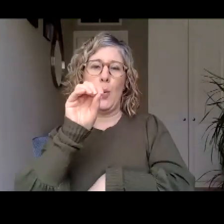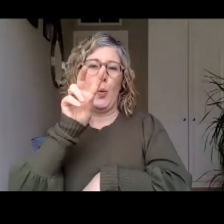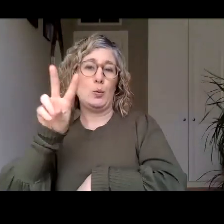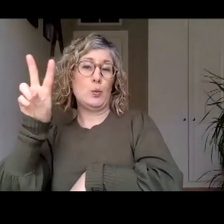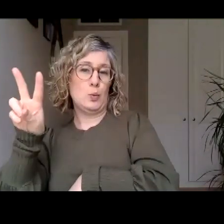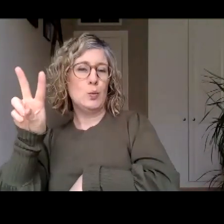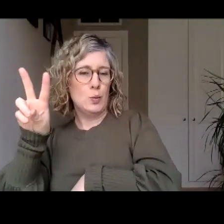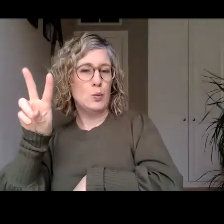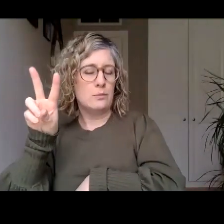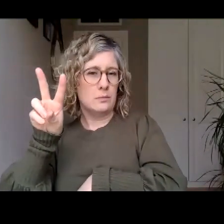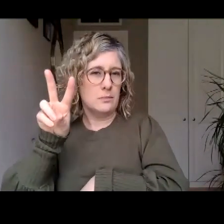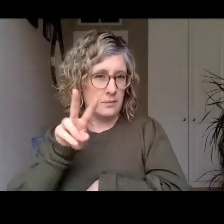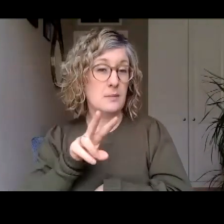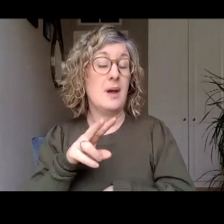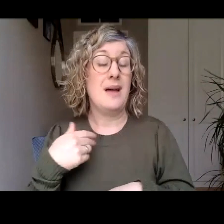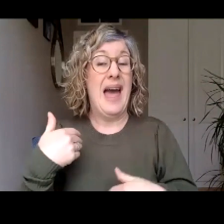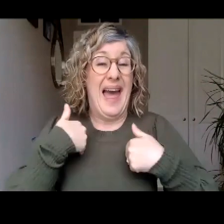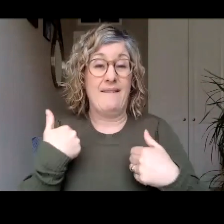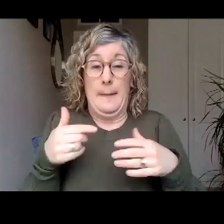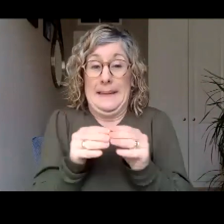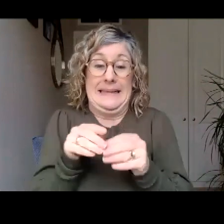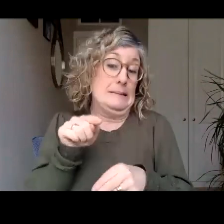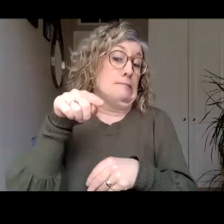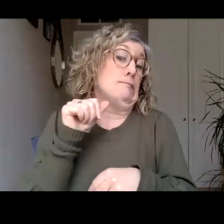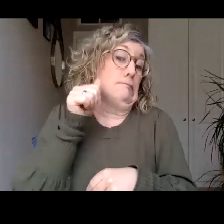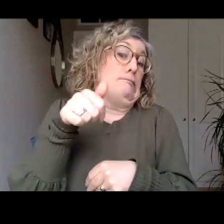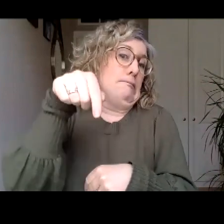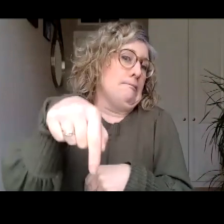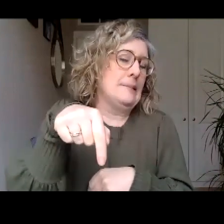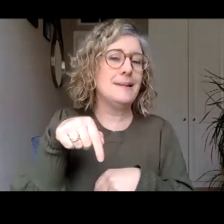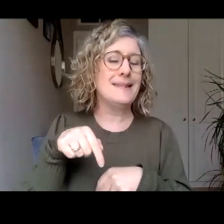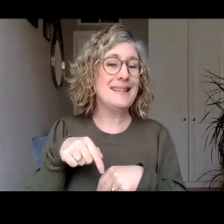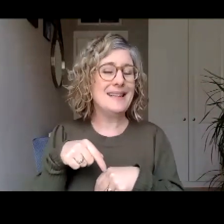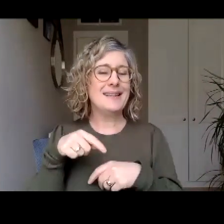de posgrado en septiembre del año que viene.